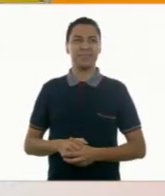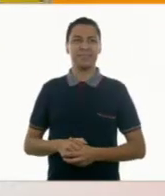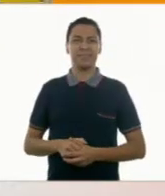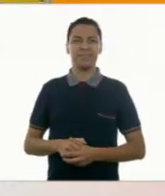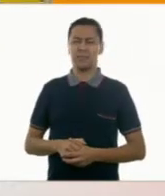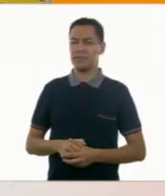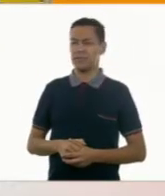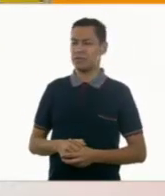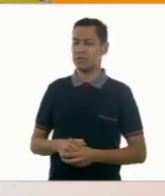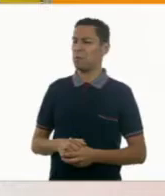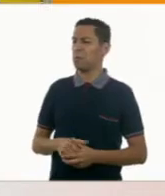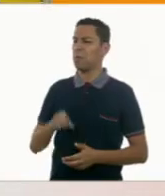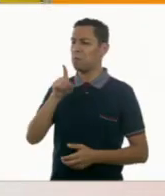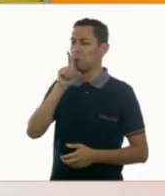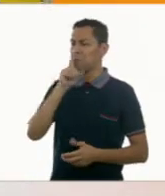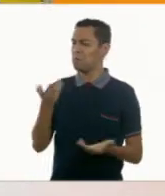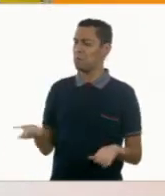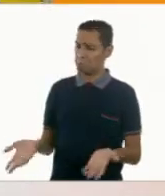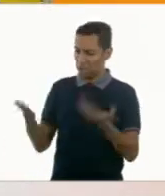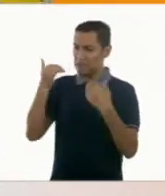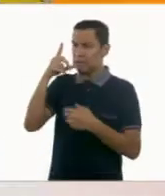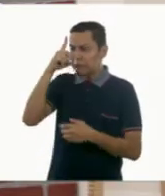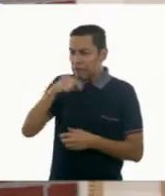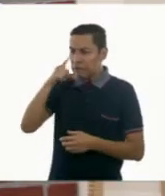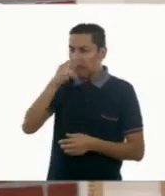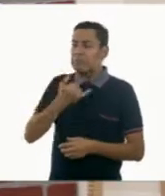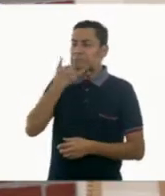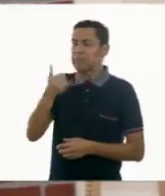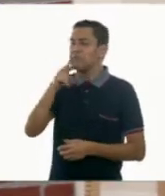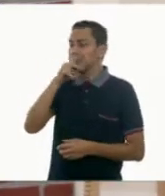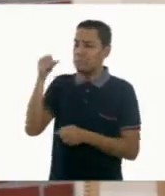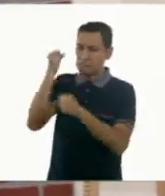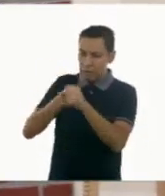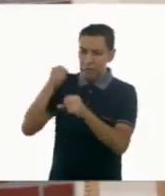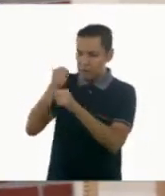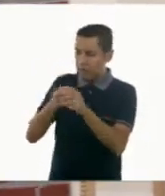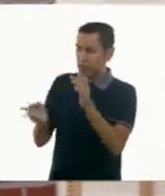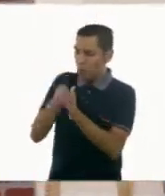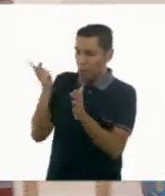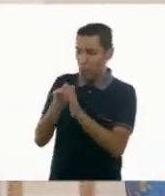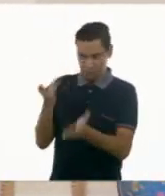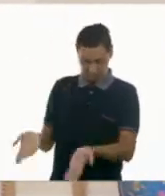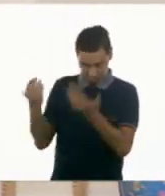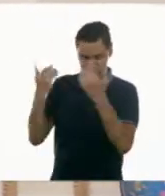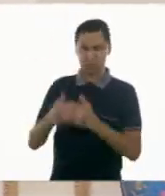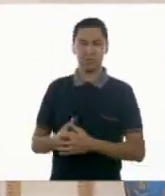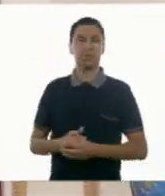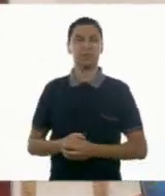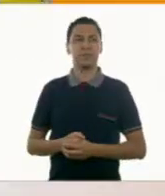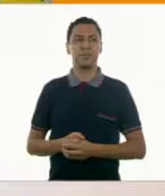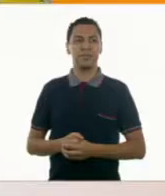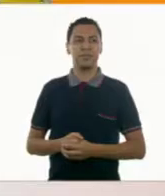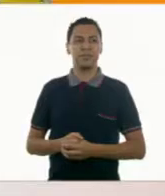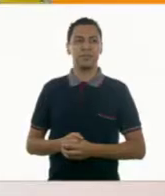No pasa nada si nos equivocamos. Si lo intentamos y repetimos, nos va a salir.